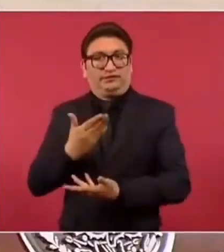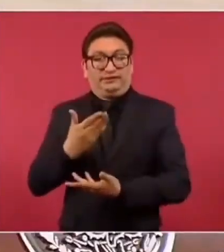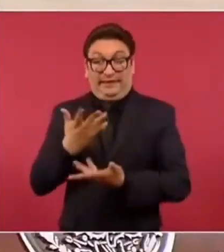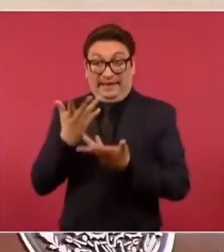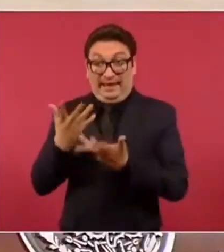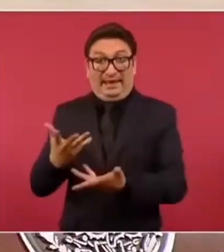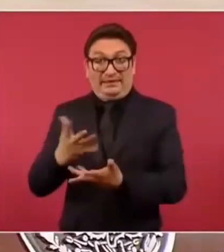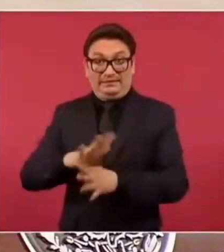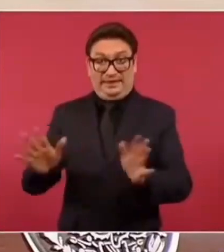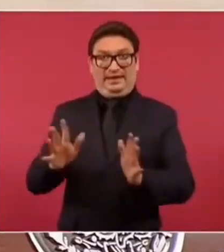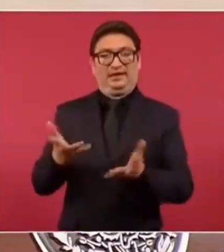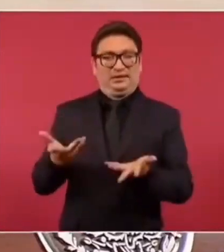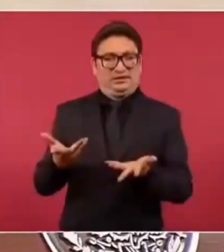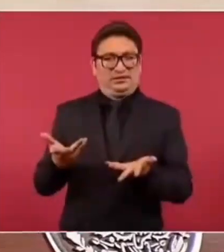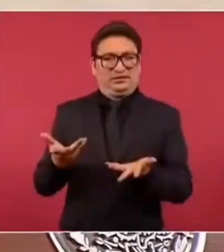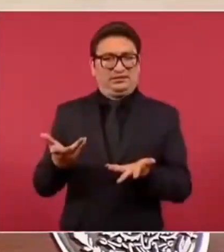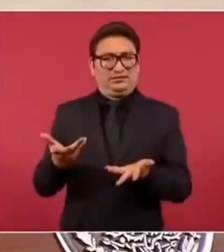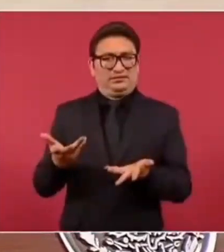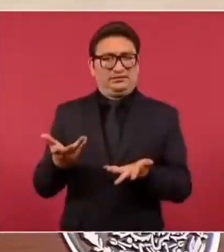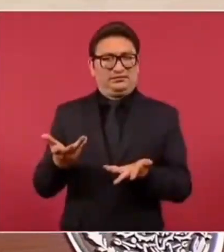Pues ya, ¿no?